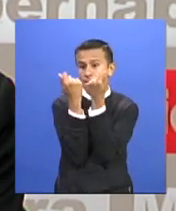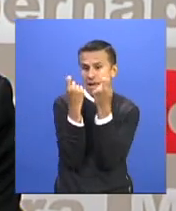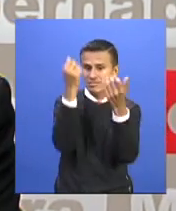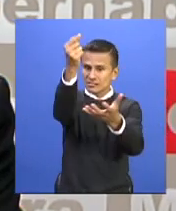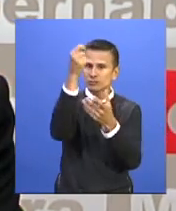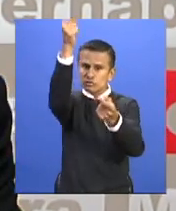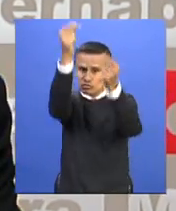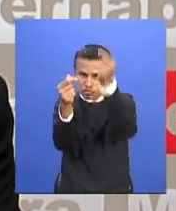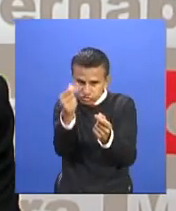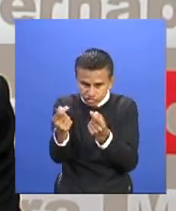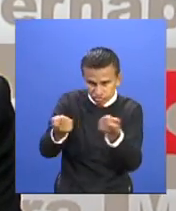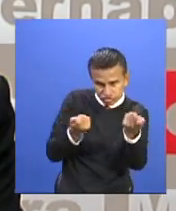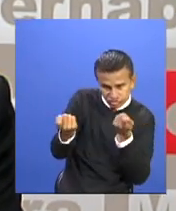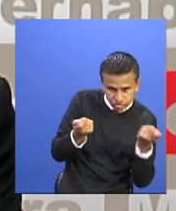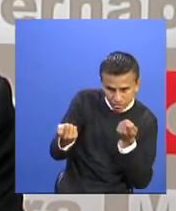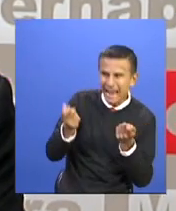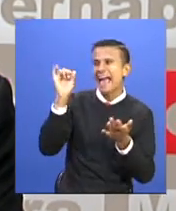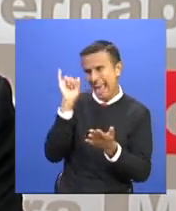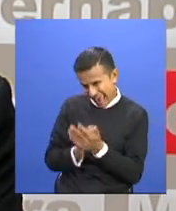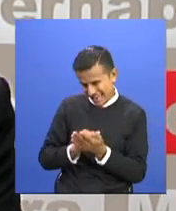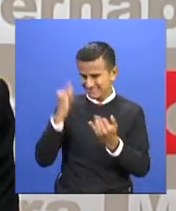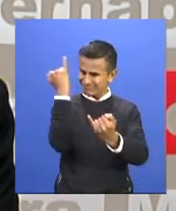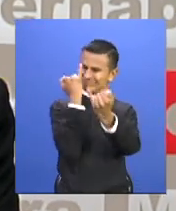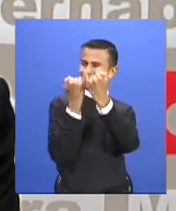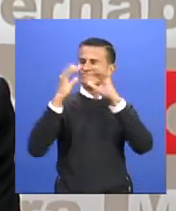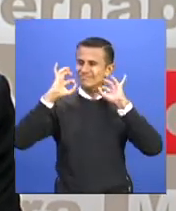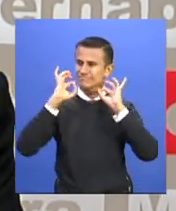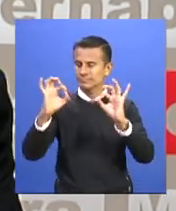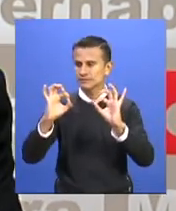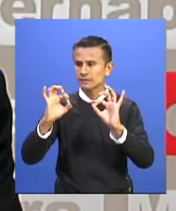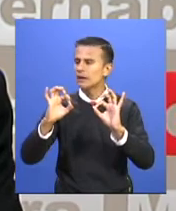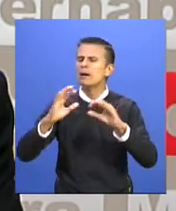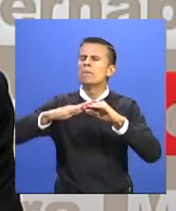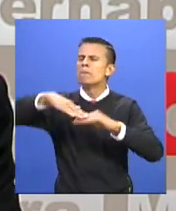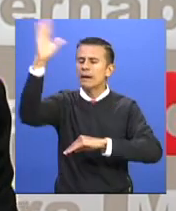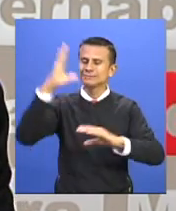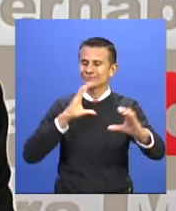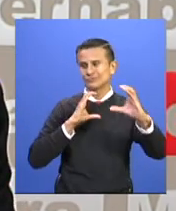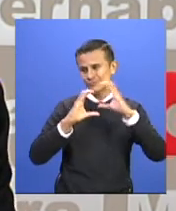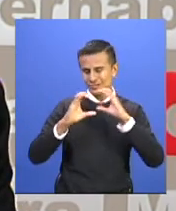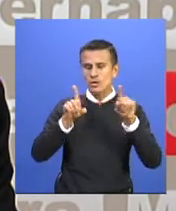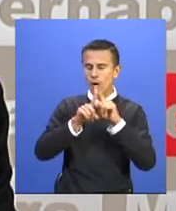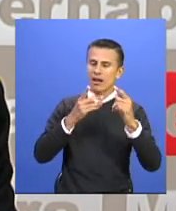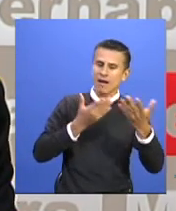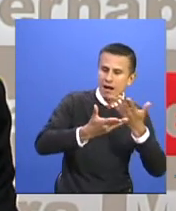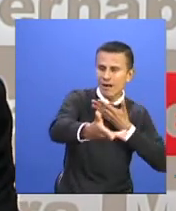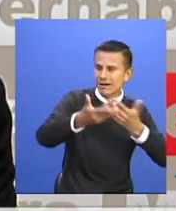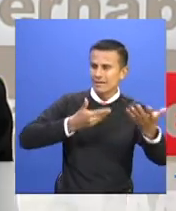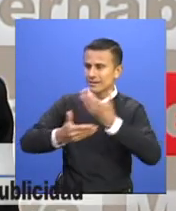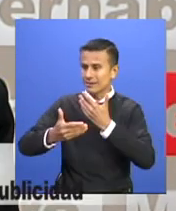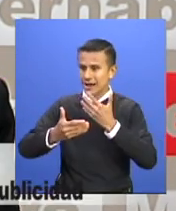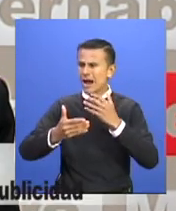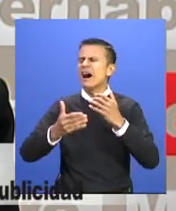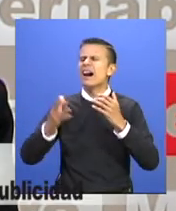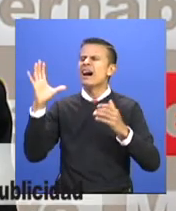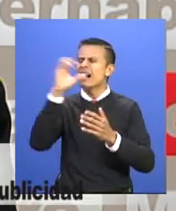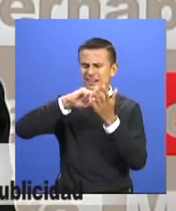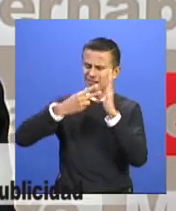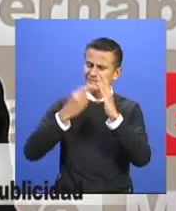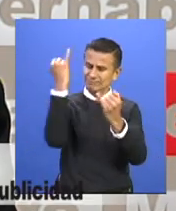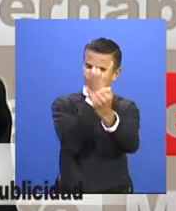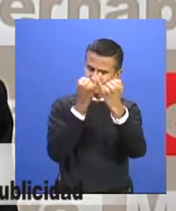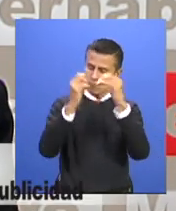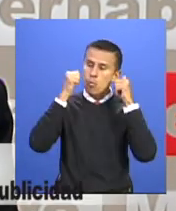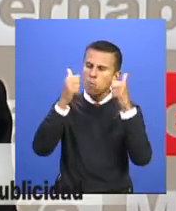financiero. Eso es gestionar la reputación, sino que además se comunica. Entonces, una buena reputación es aquella que